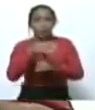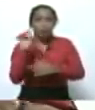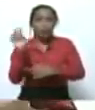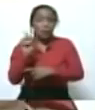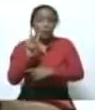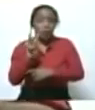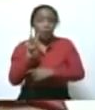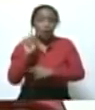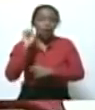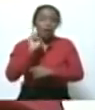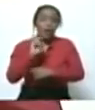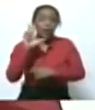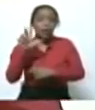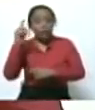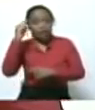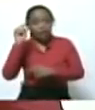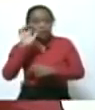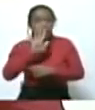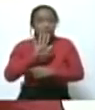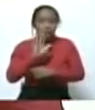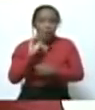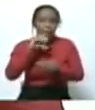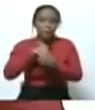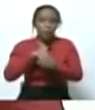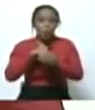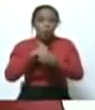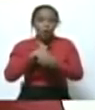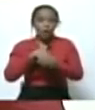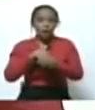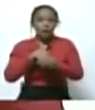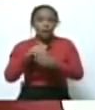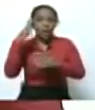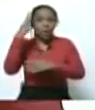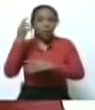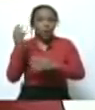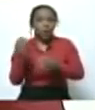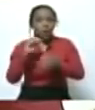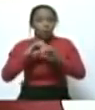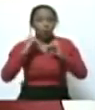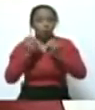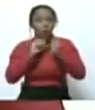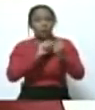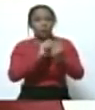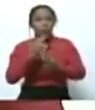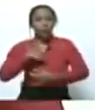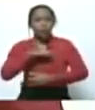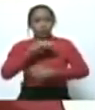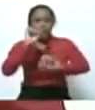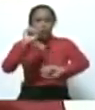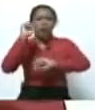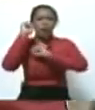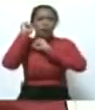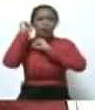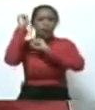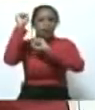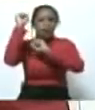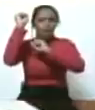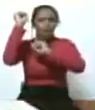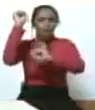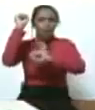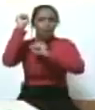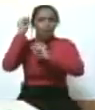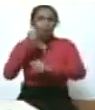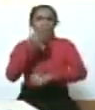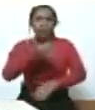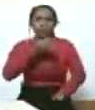23, el día 5, la instalación del Congreso. Y tengan la certeza que nosotros venceremos, venceremos. Muy